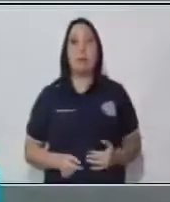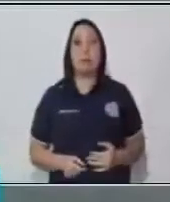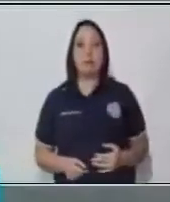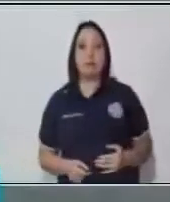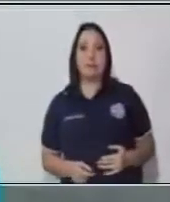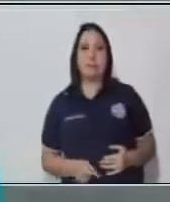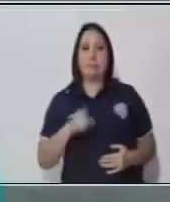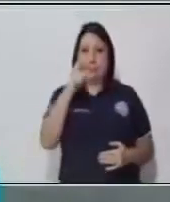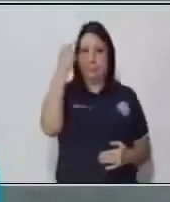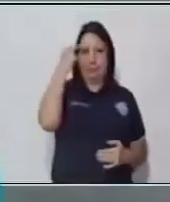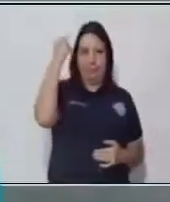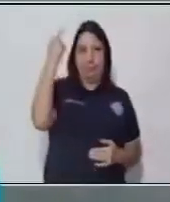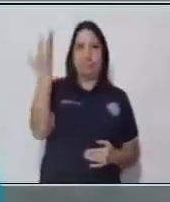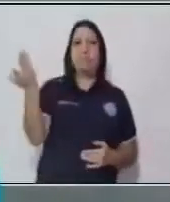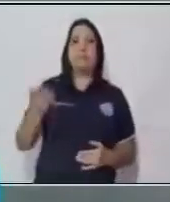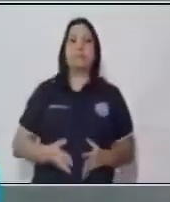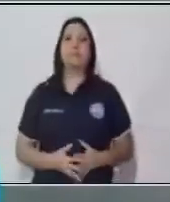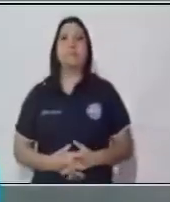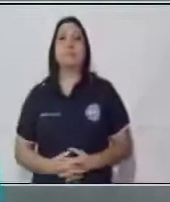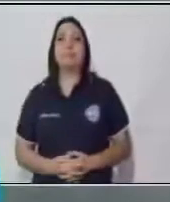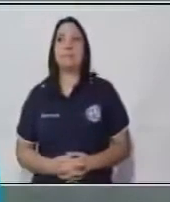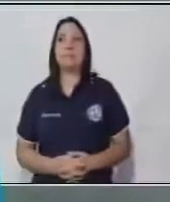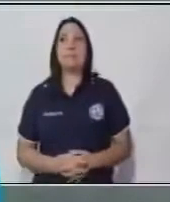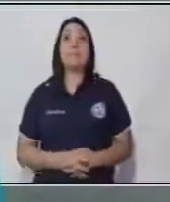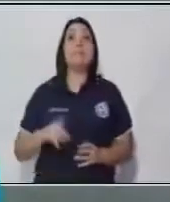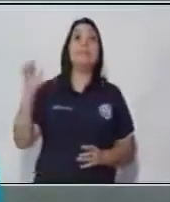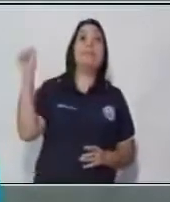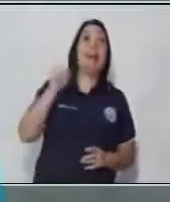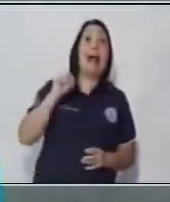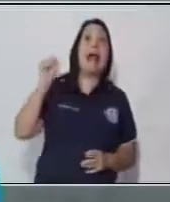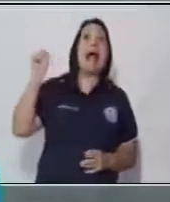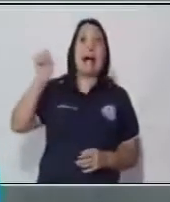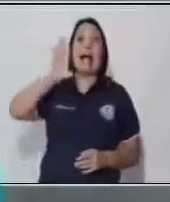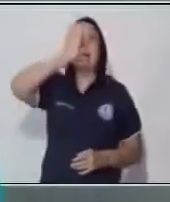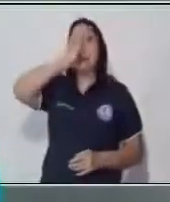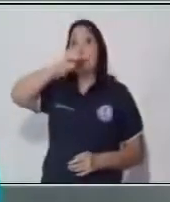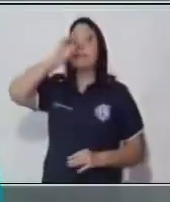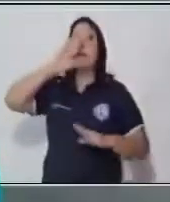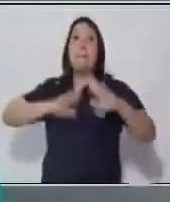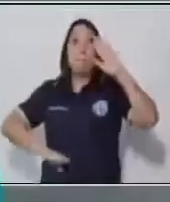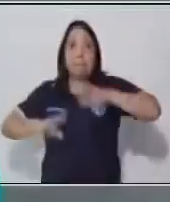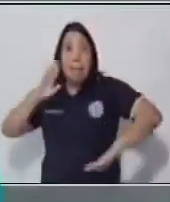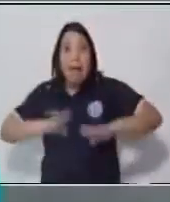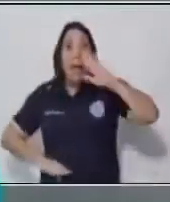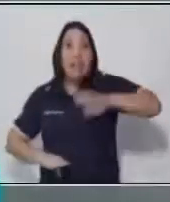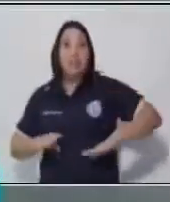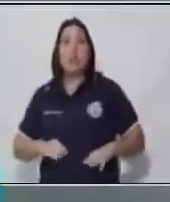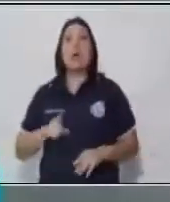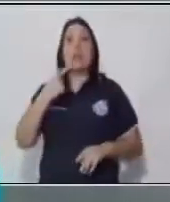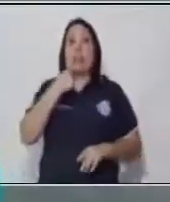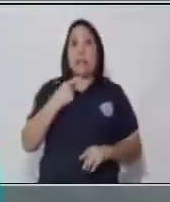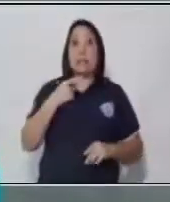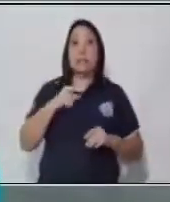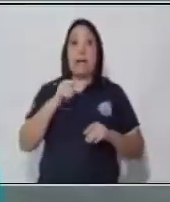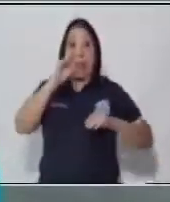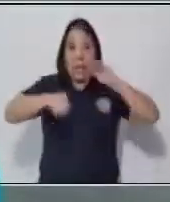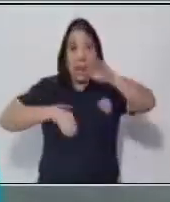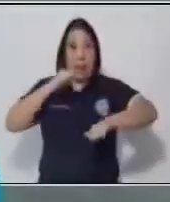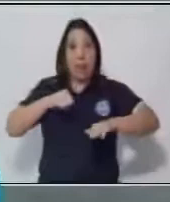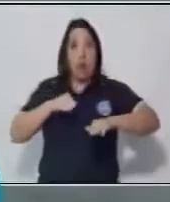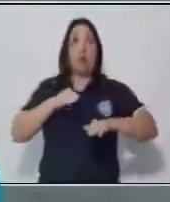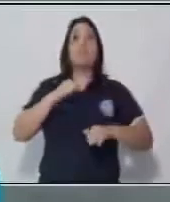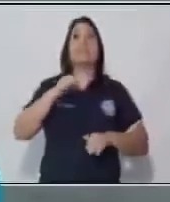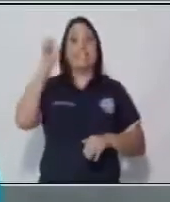tiene esa idea? Bueno, tenemos al pato, porque el pato es de,